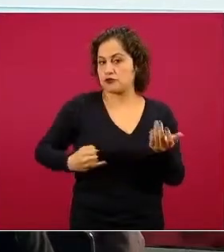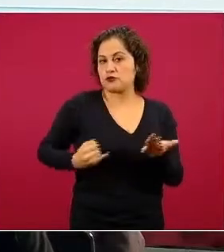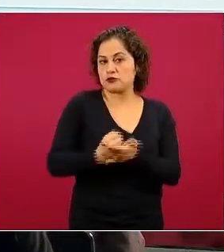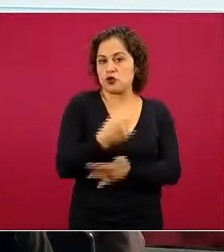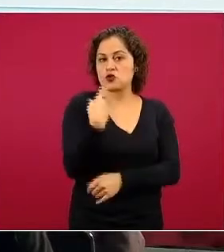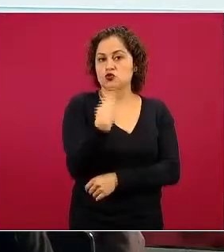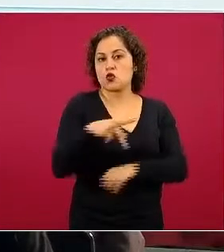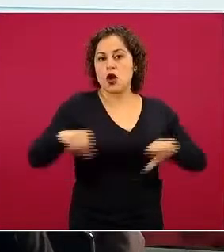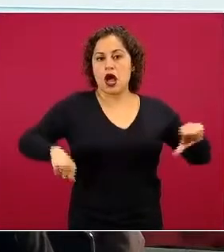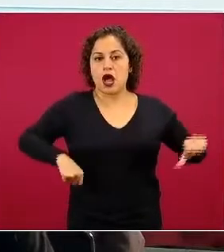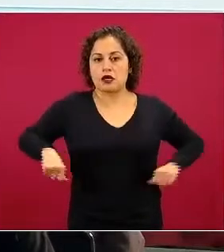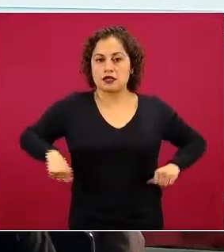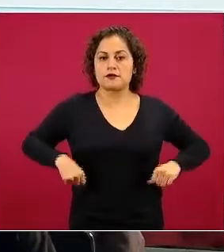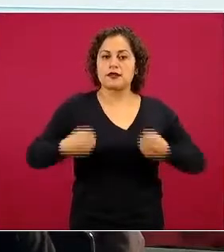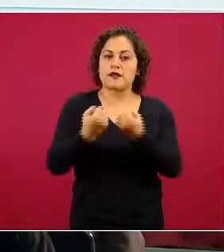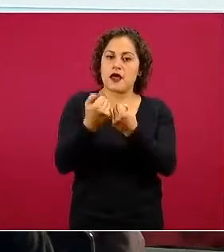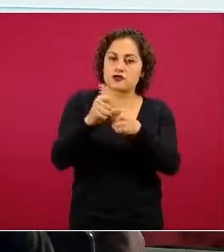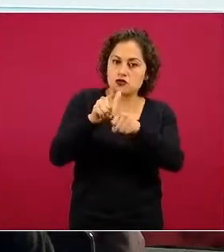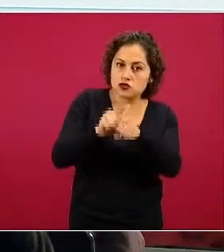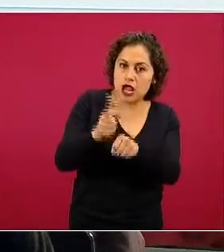actividades sociales y económicas